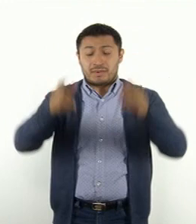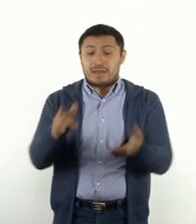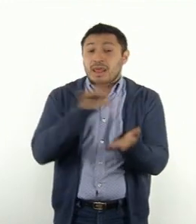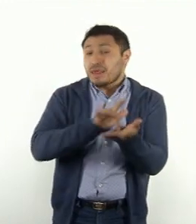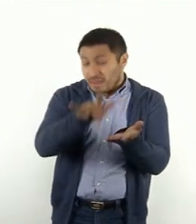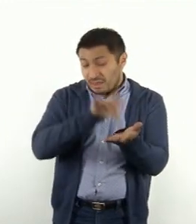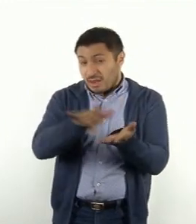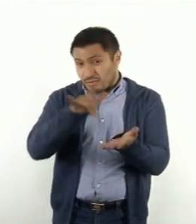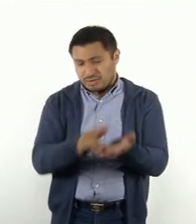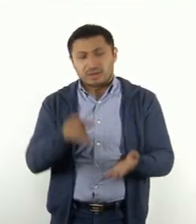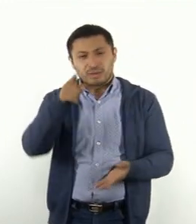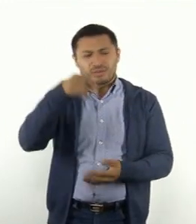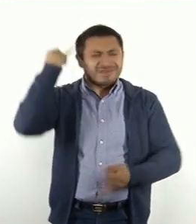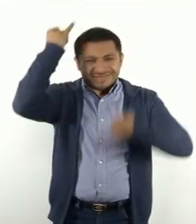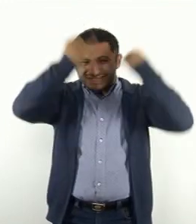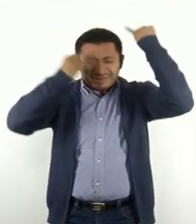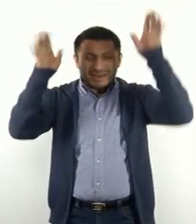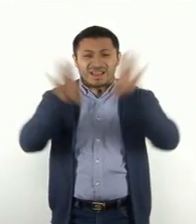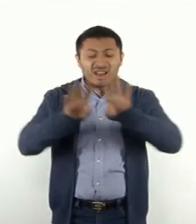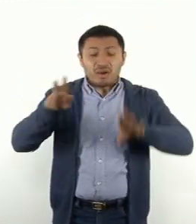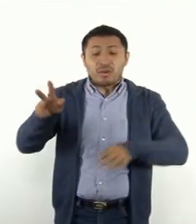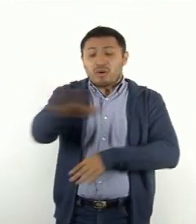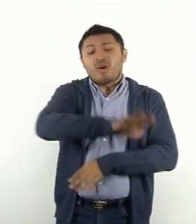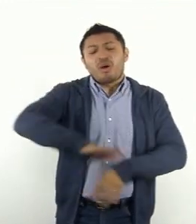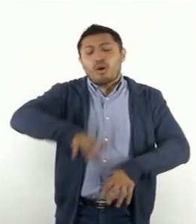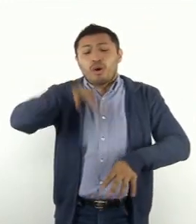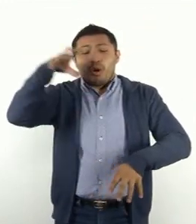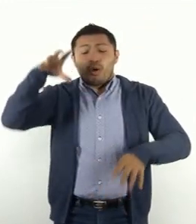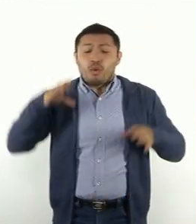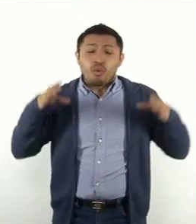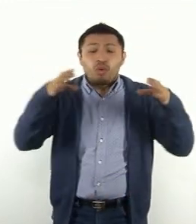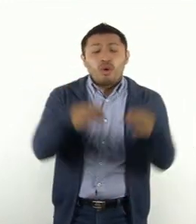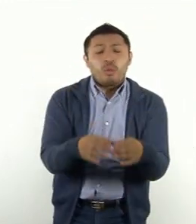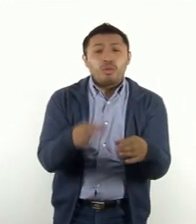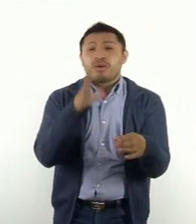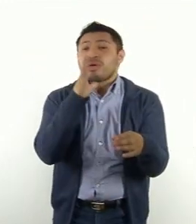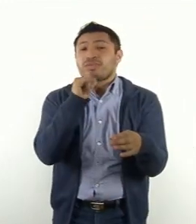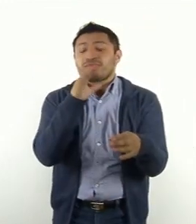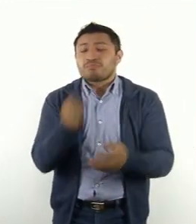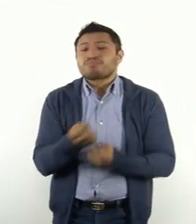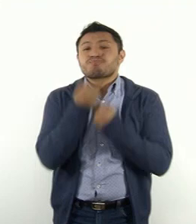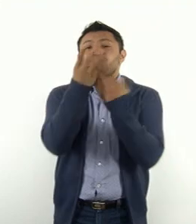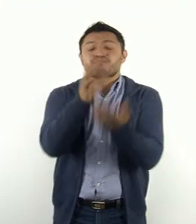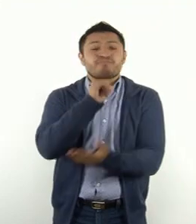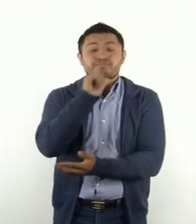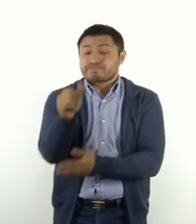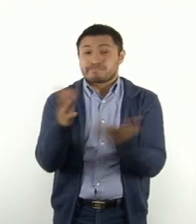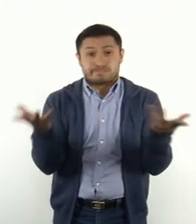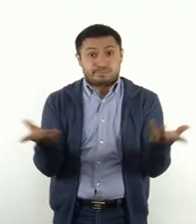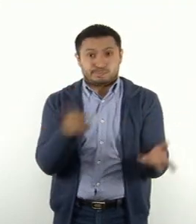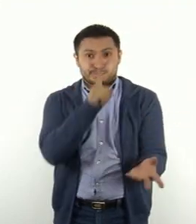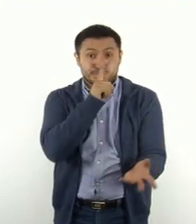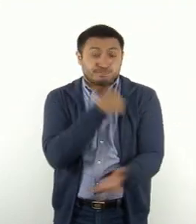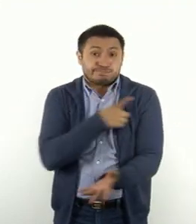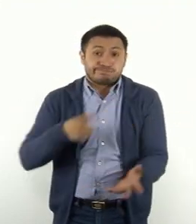Efraín, un pueblo que no pueda expresar sus ideas y opiniones? ¿O que no pueda transitar por